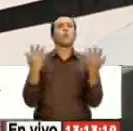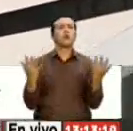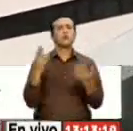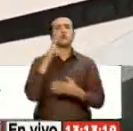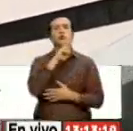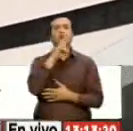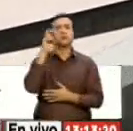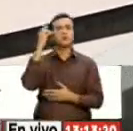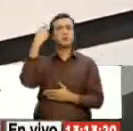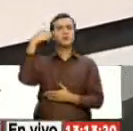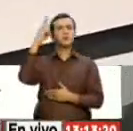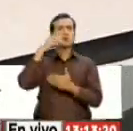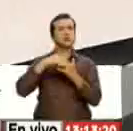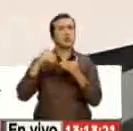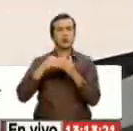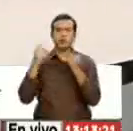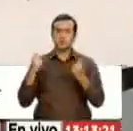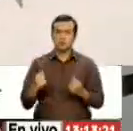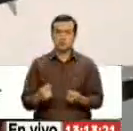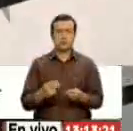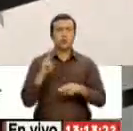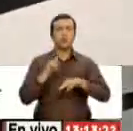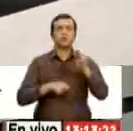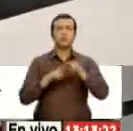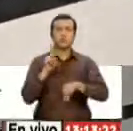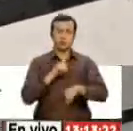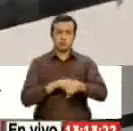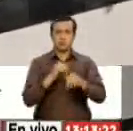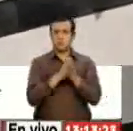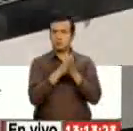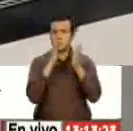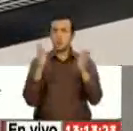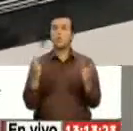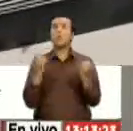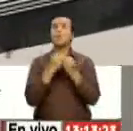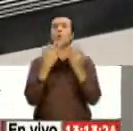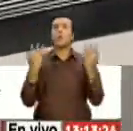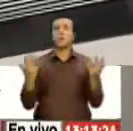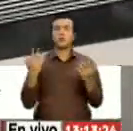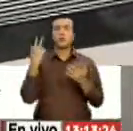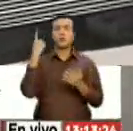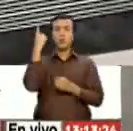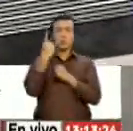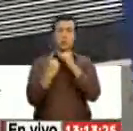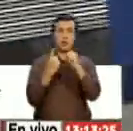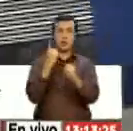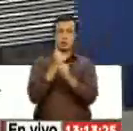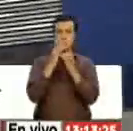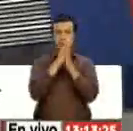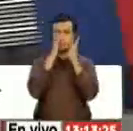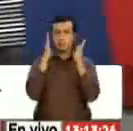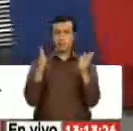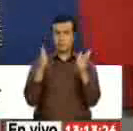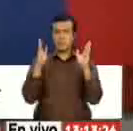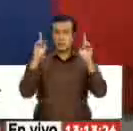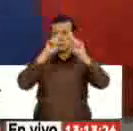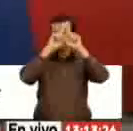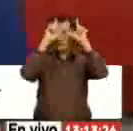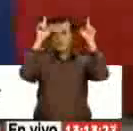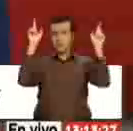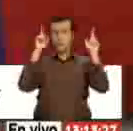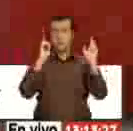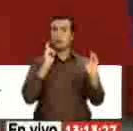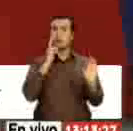200 millones de dólares. El tiempo de construcción, según las autoridades del IES, ha sido de 12 meses en un consorcio en el